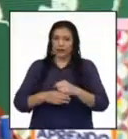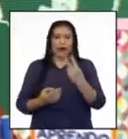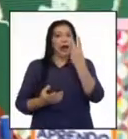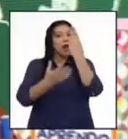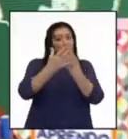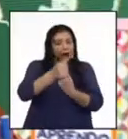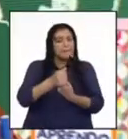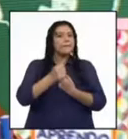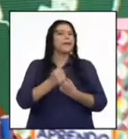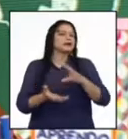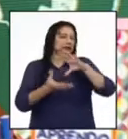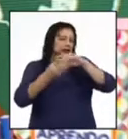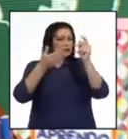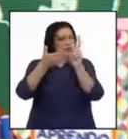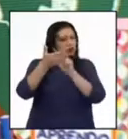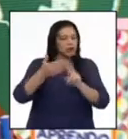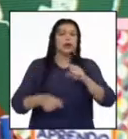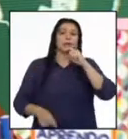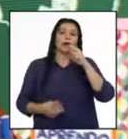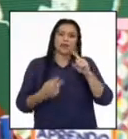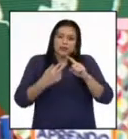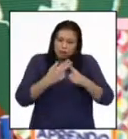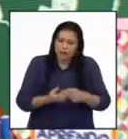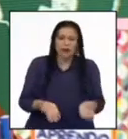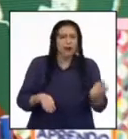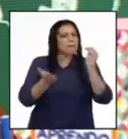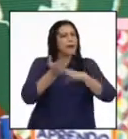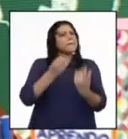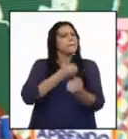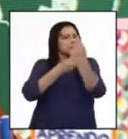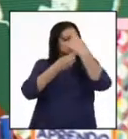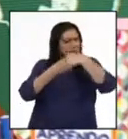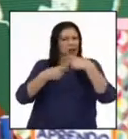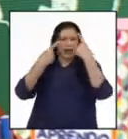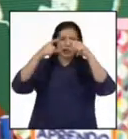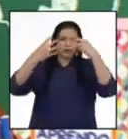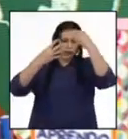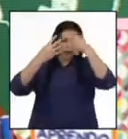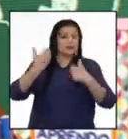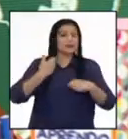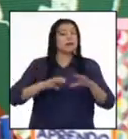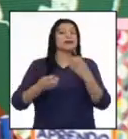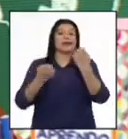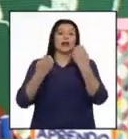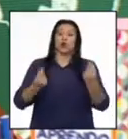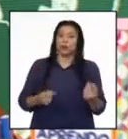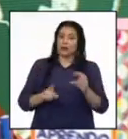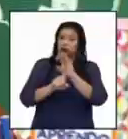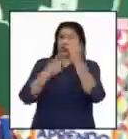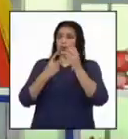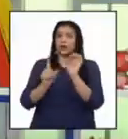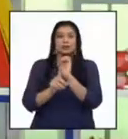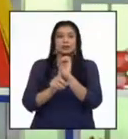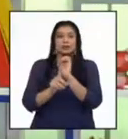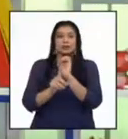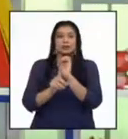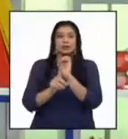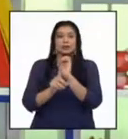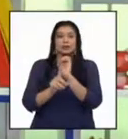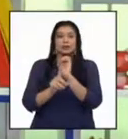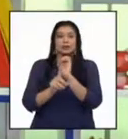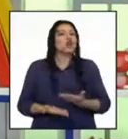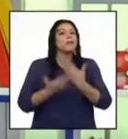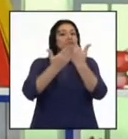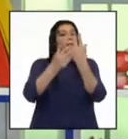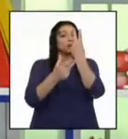coinciden en el hecho de que las mujeres empezaron a tener mayor participación en las distintas actividades económicas y culturales en la sociedad. Los